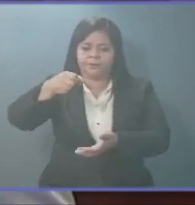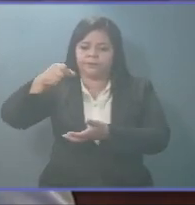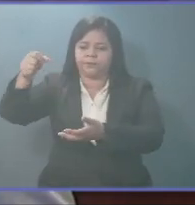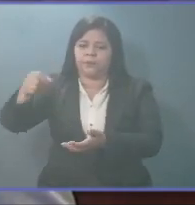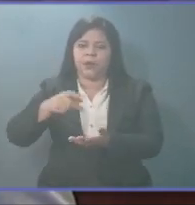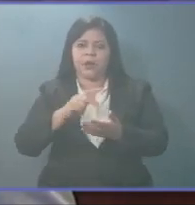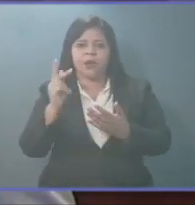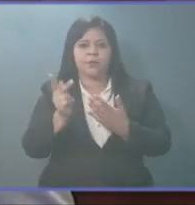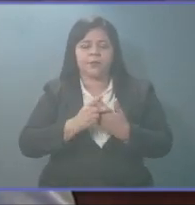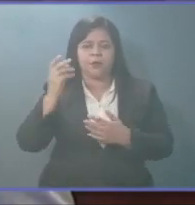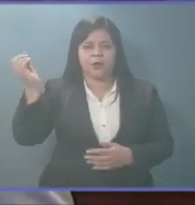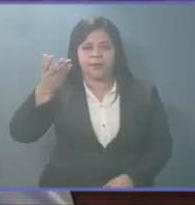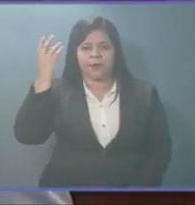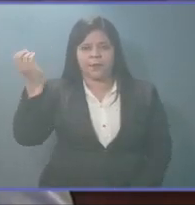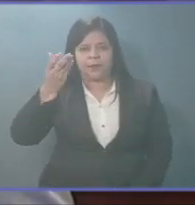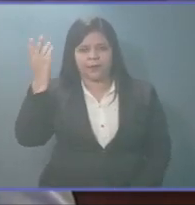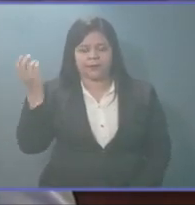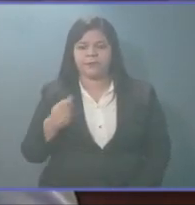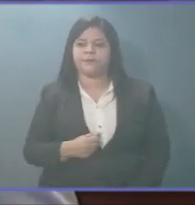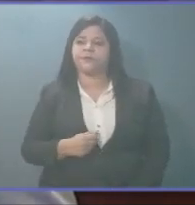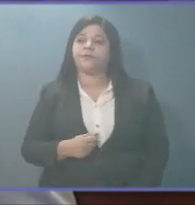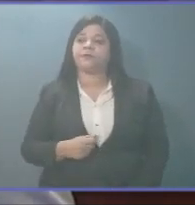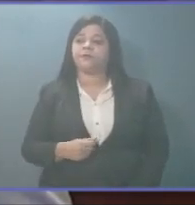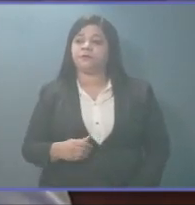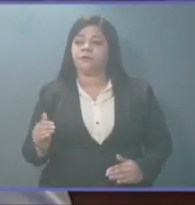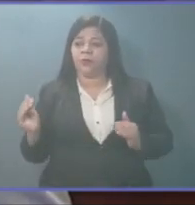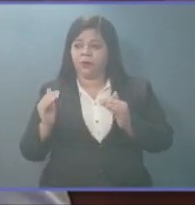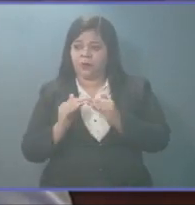programa de emergencia sanitaria PES. Además,